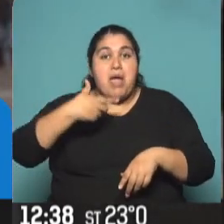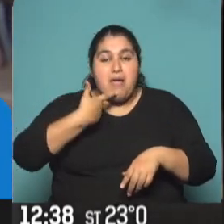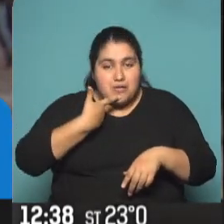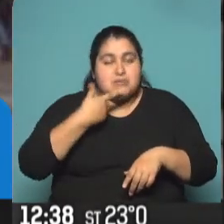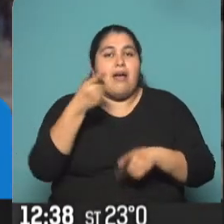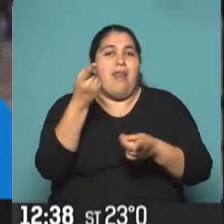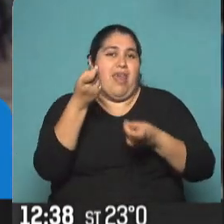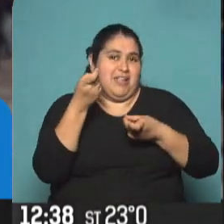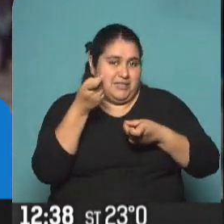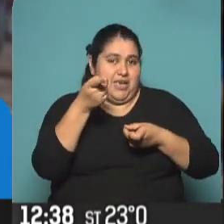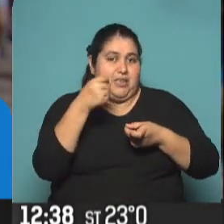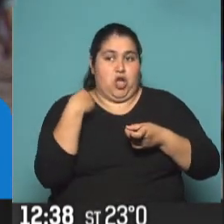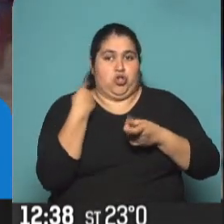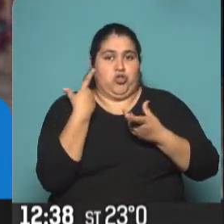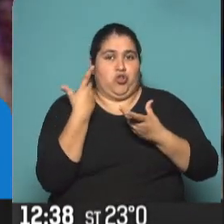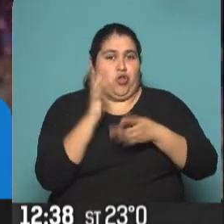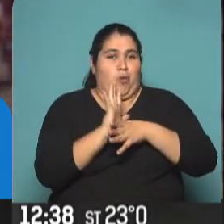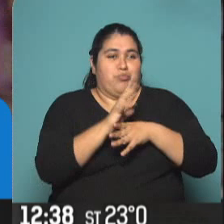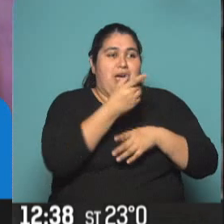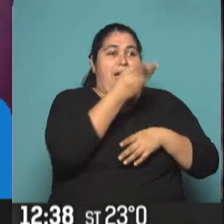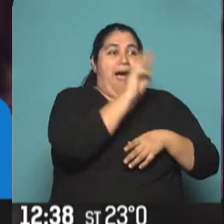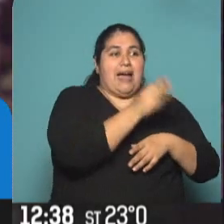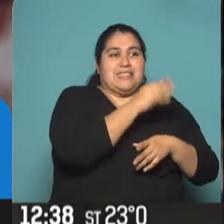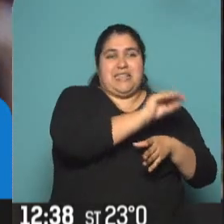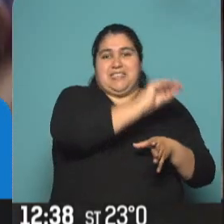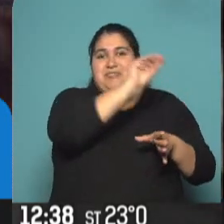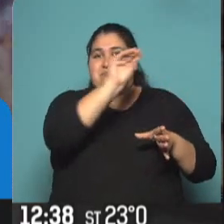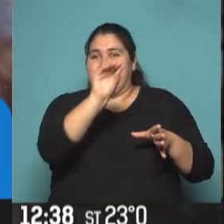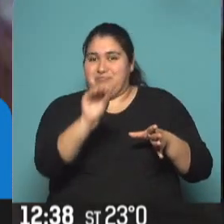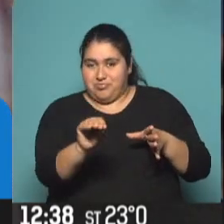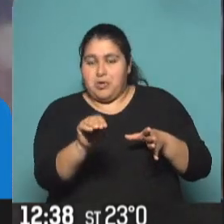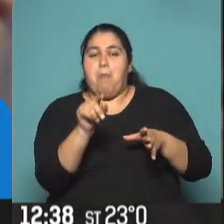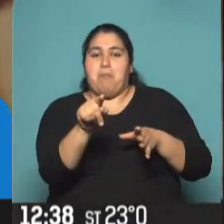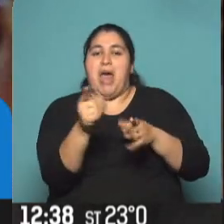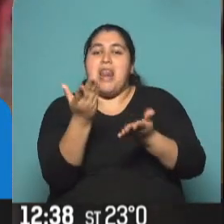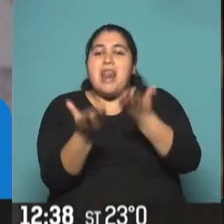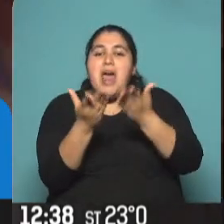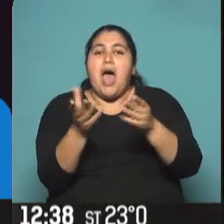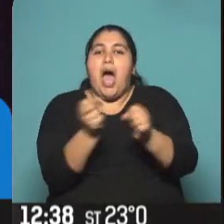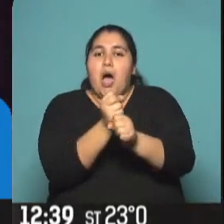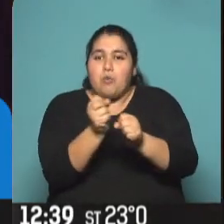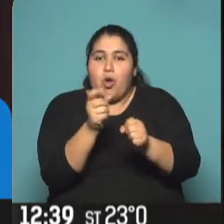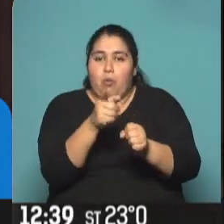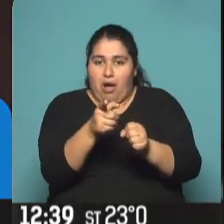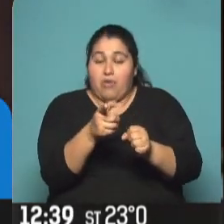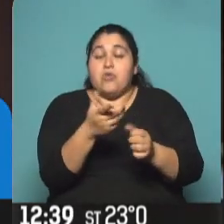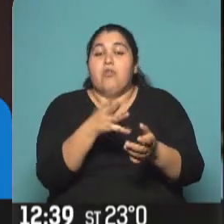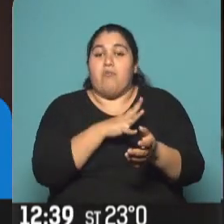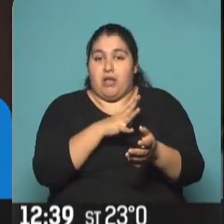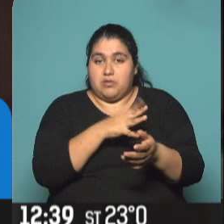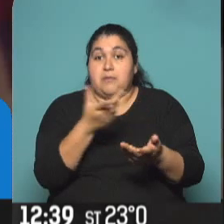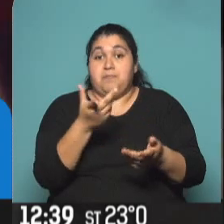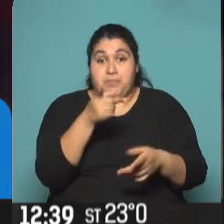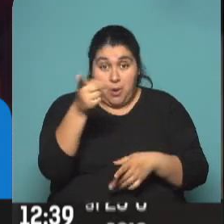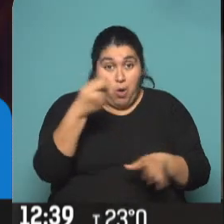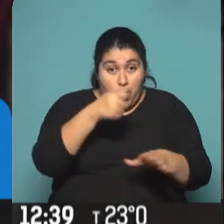necesita de nuestros aportes de la anses que sean validados en el instinto de presión social roxana